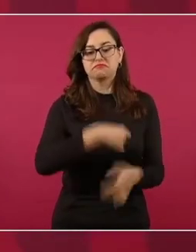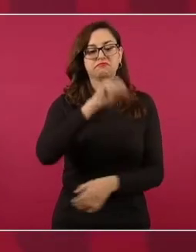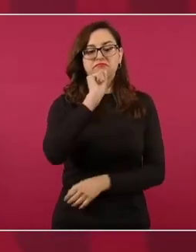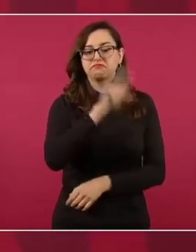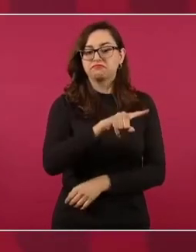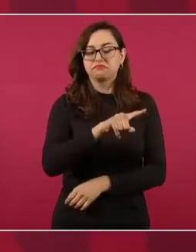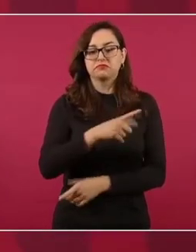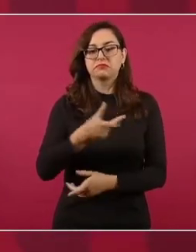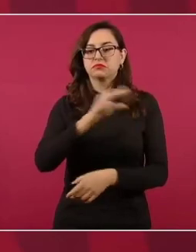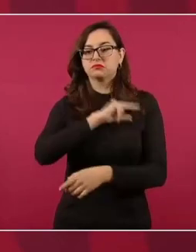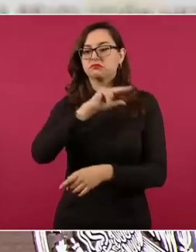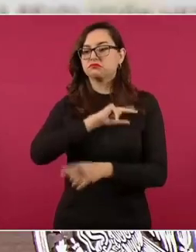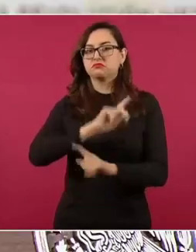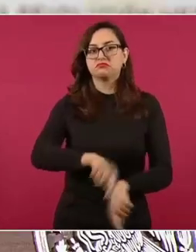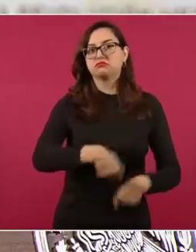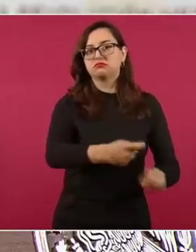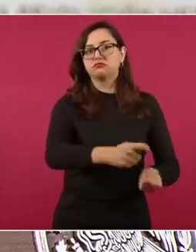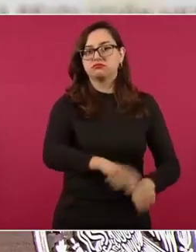es lo que hablábamos.